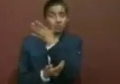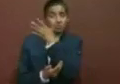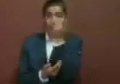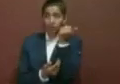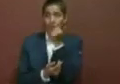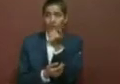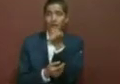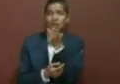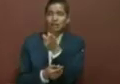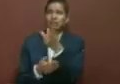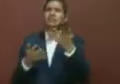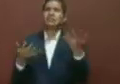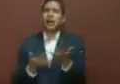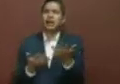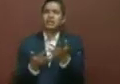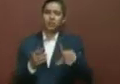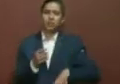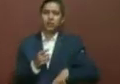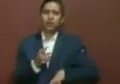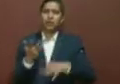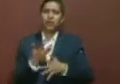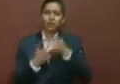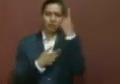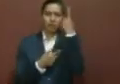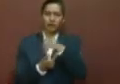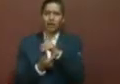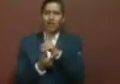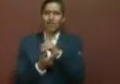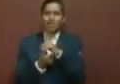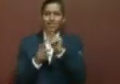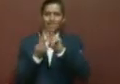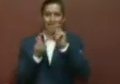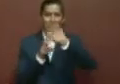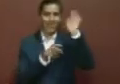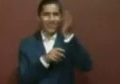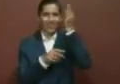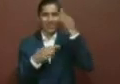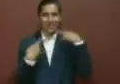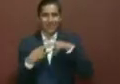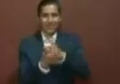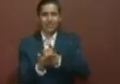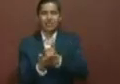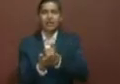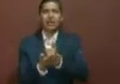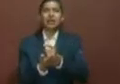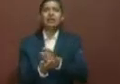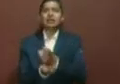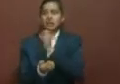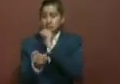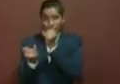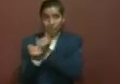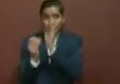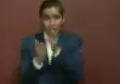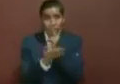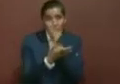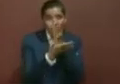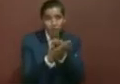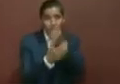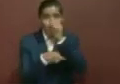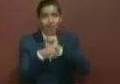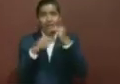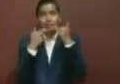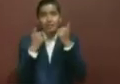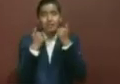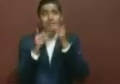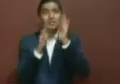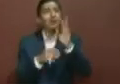paralela, ¿qué es lo que están haciendo ustedes de manera paralela al tema de la federalización? Si ustedes ya pusieron este tema sobre la mesa de la Secretaría de Hacienda,